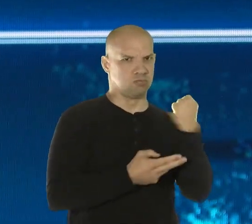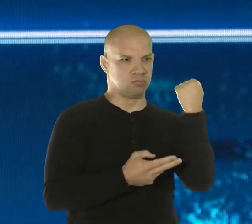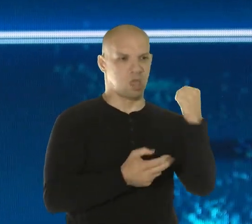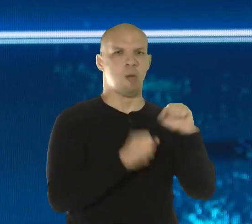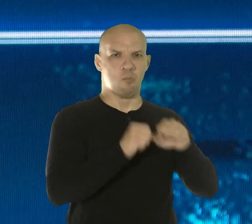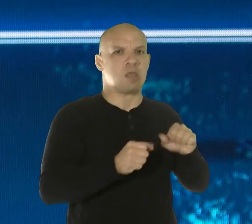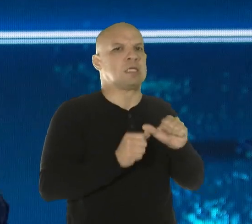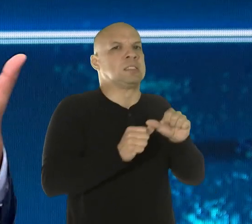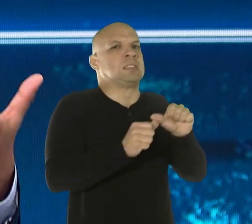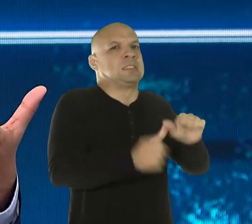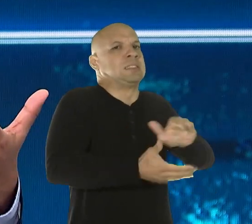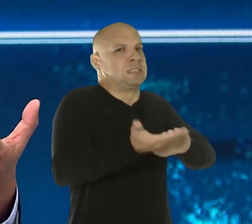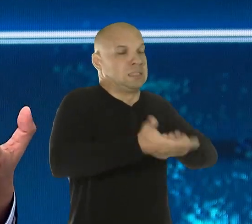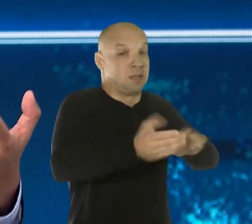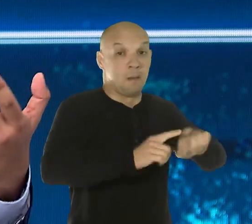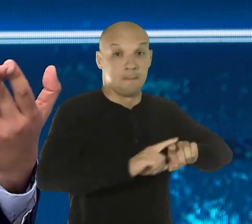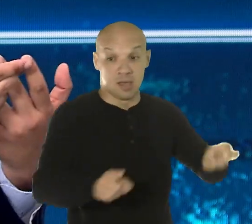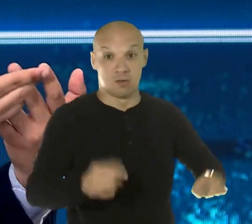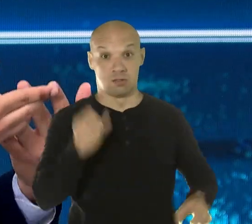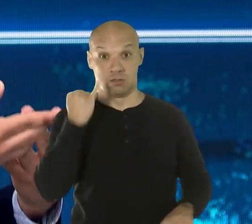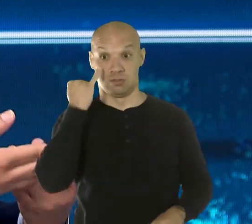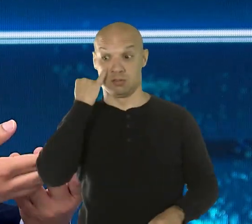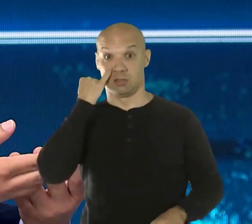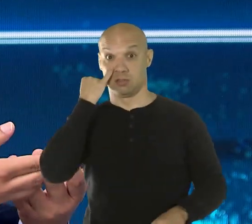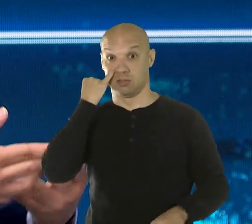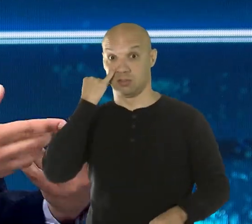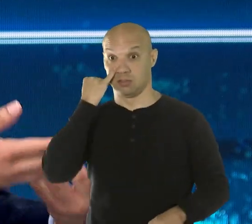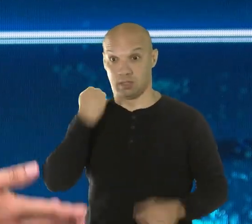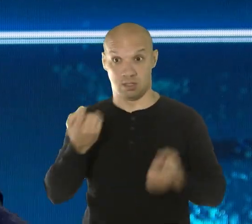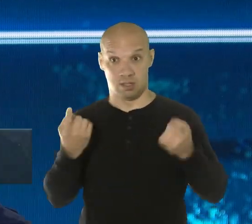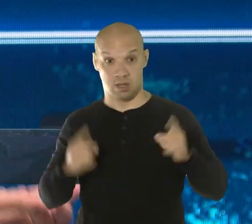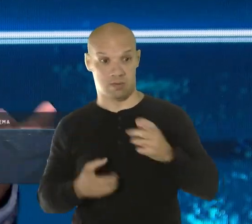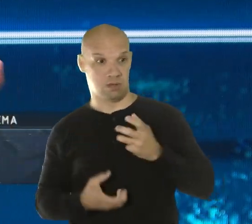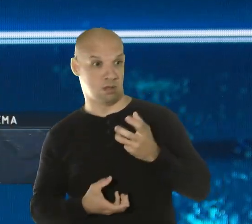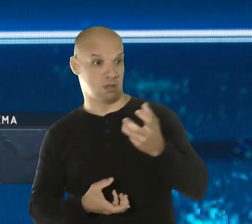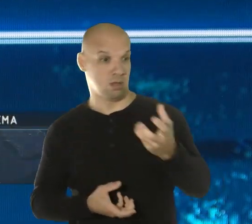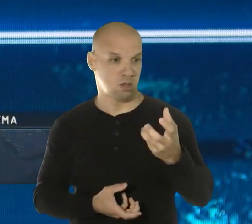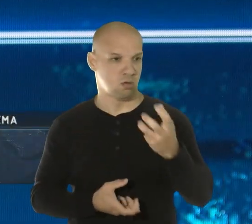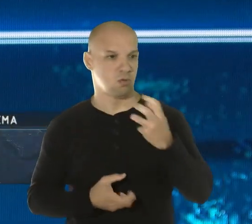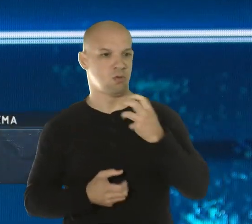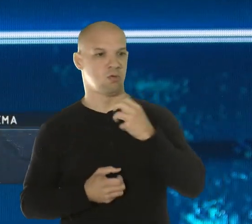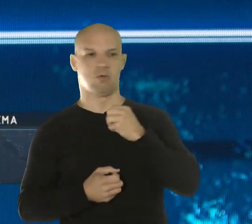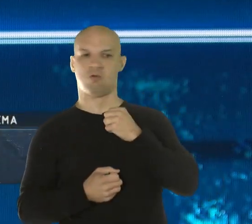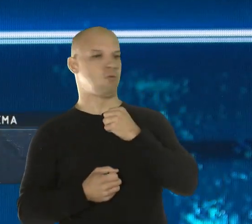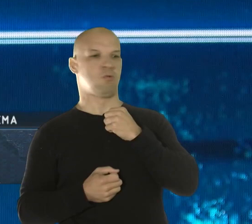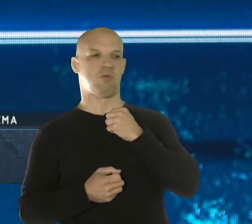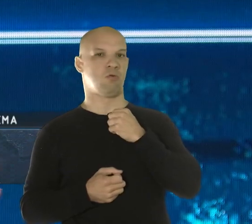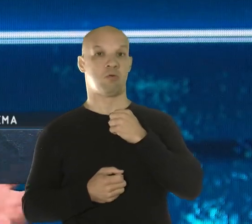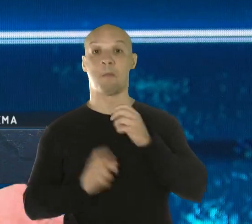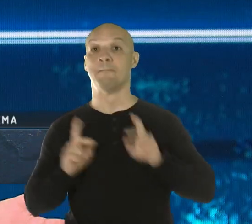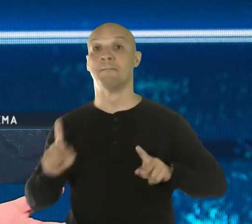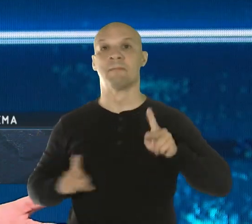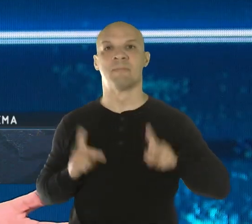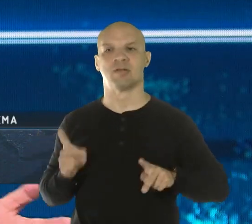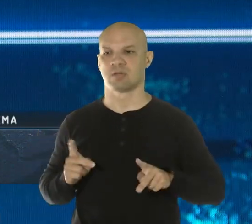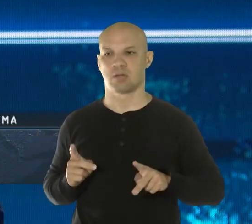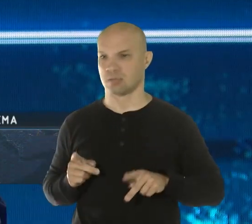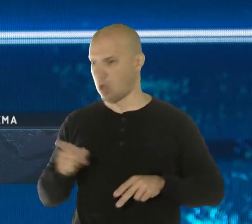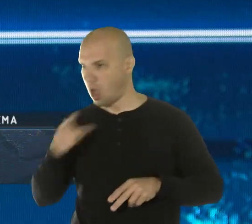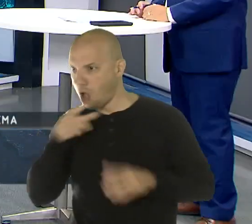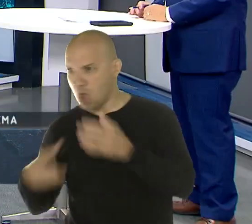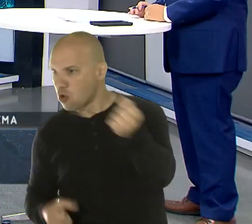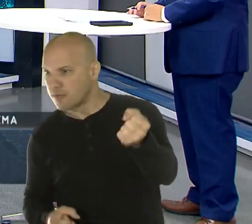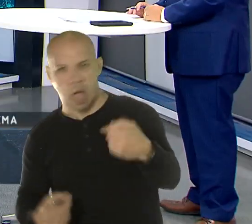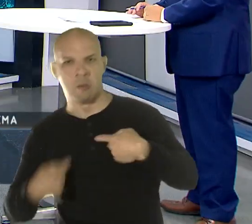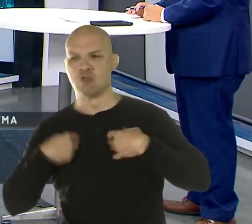sobrevivir. Ahora, si esa desconfianza de los mercados bursátiles se contagia al ciudadano de a pie, ¿qué vamos a hacer nosotros? Vamos